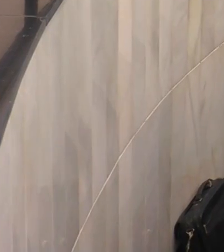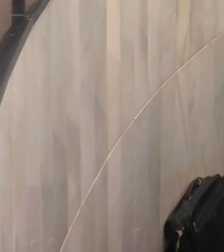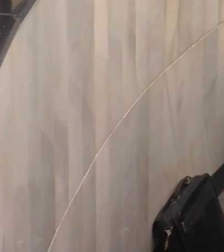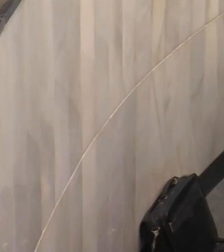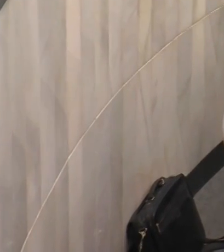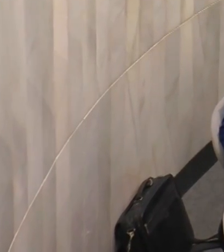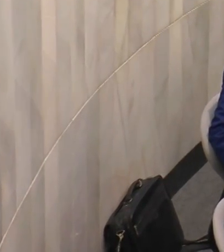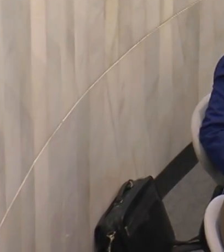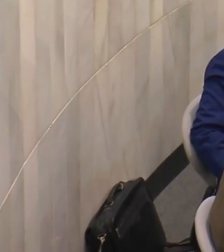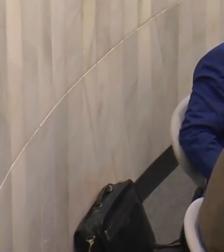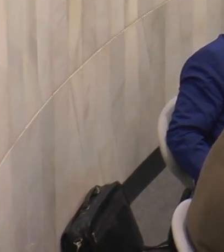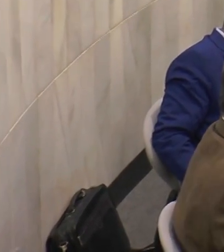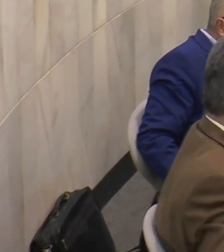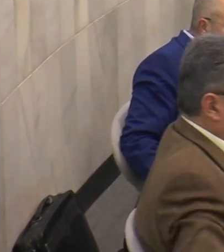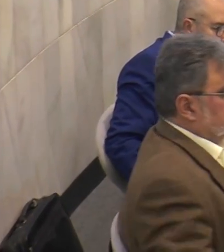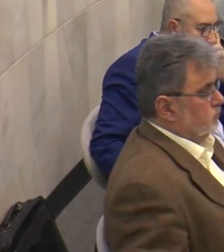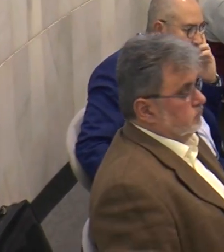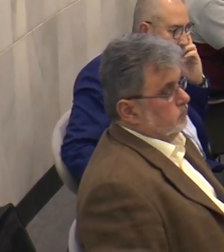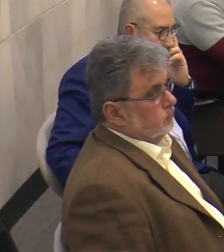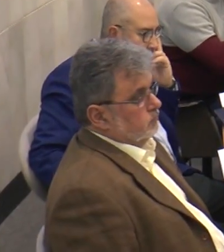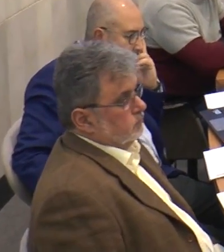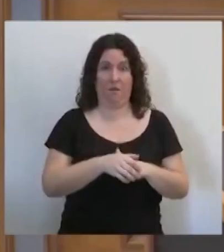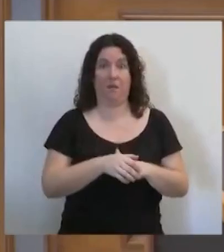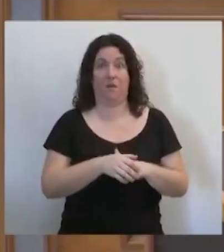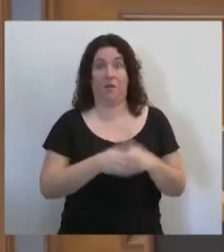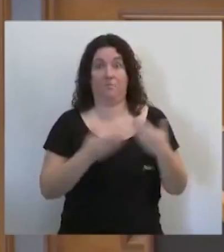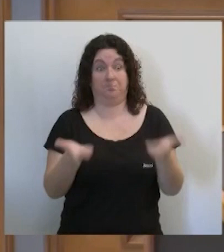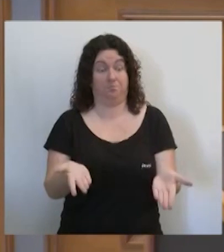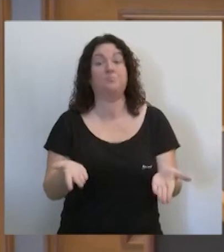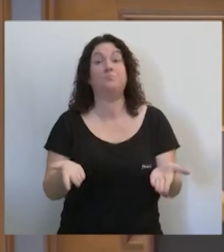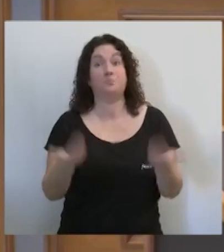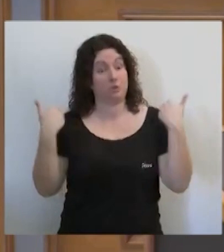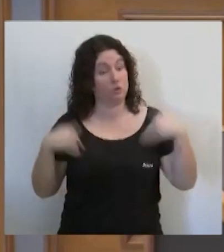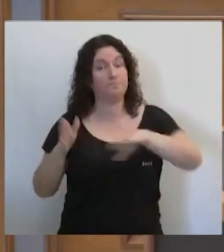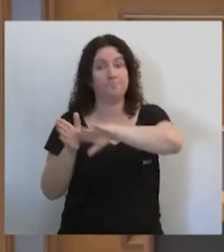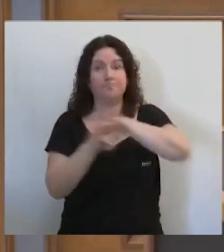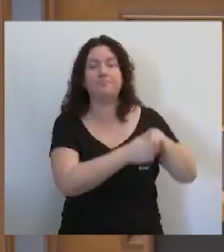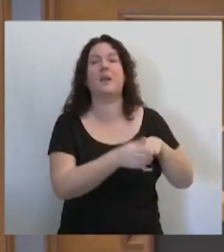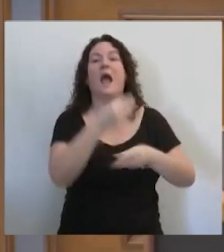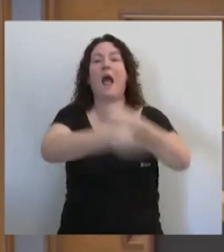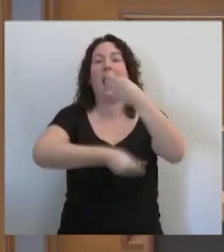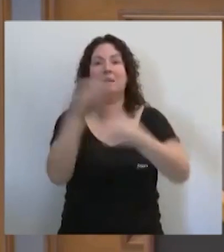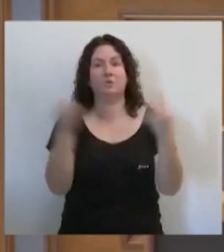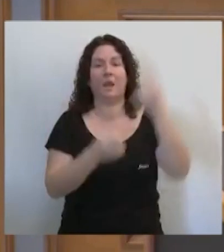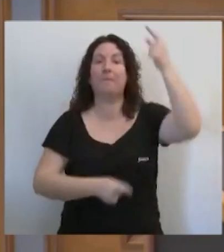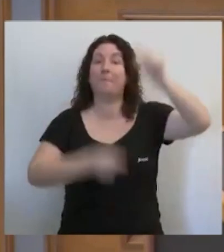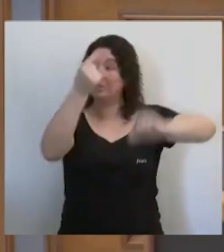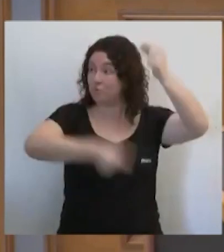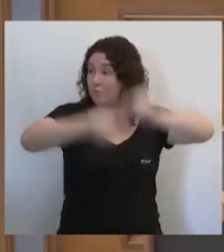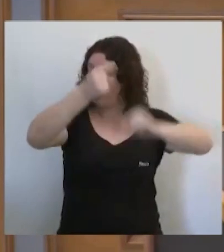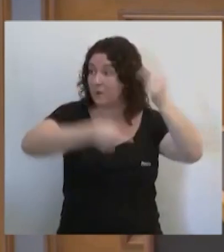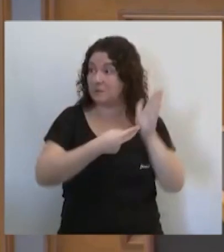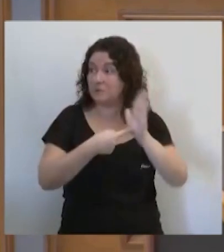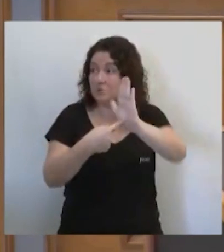colaboración entre el Gobierno de la Diputación y el Grupo Compromís. Con estas premisas sobre la mesa se han conseguido presentar los primeros presupuestos